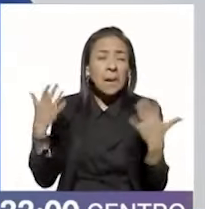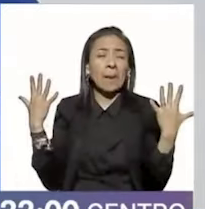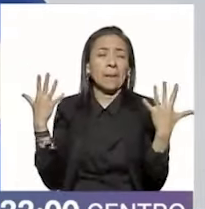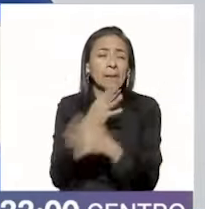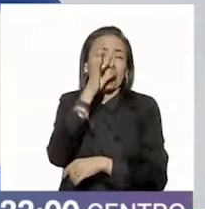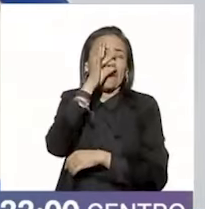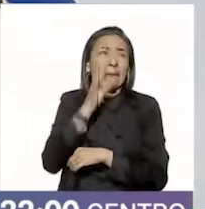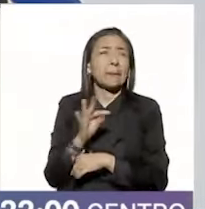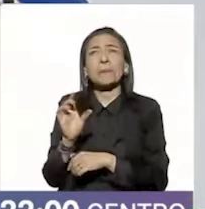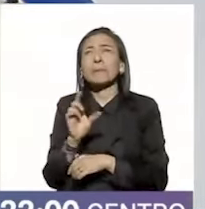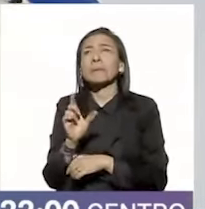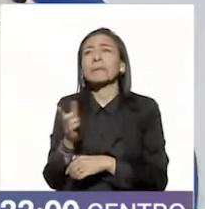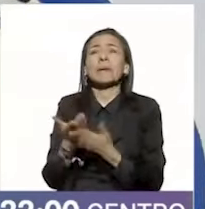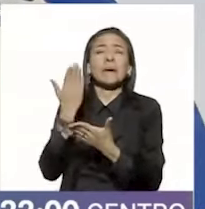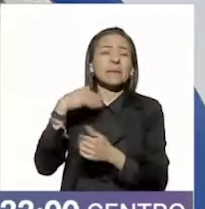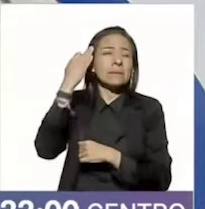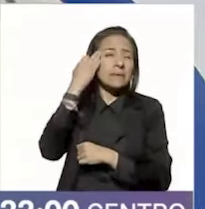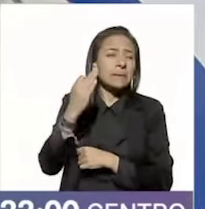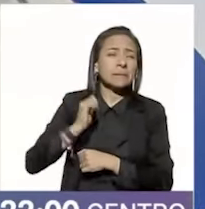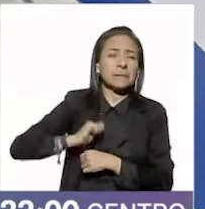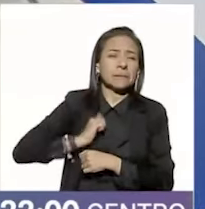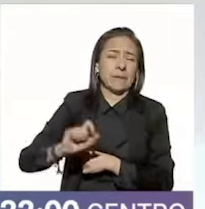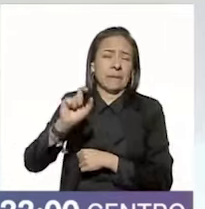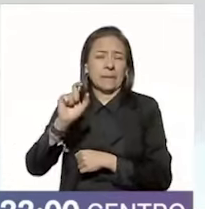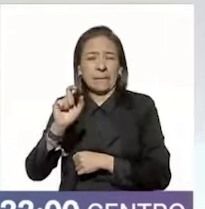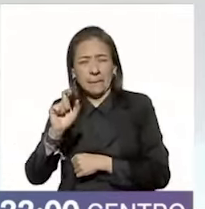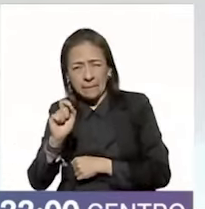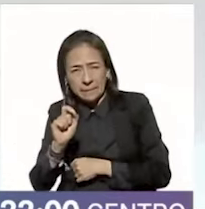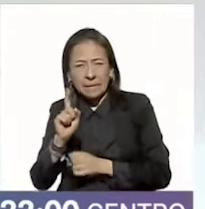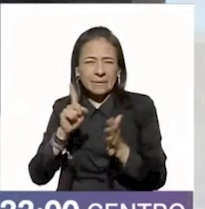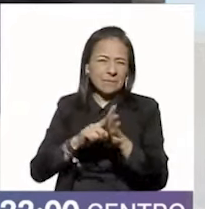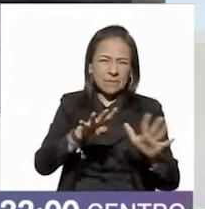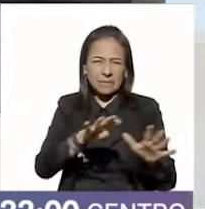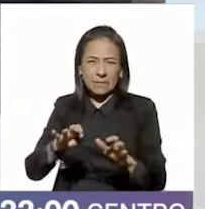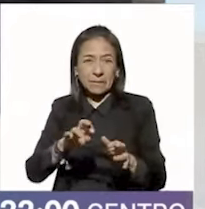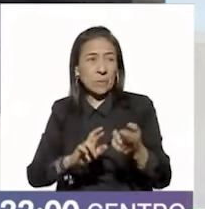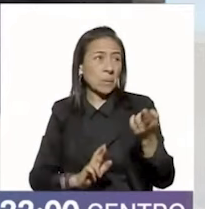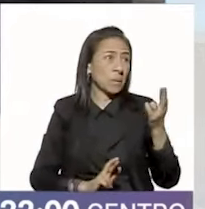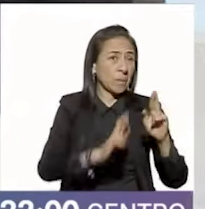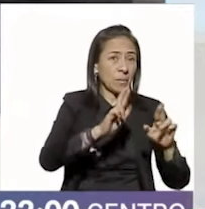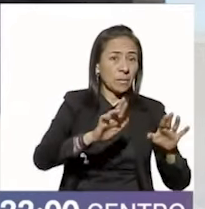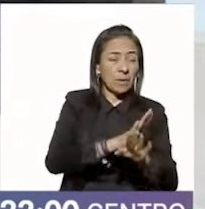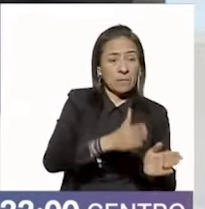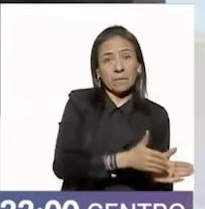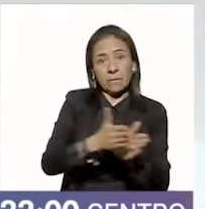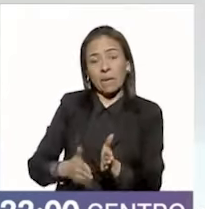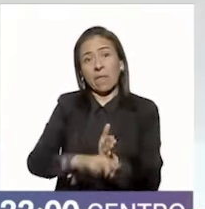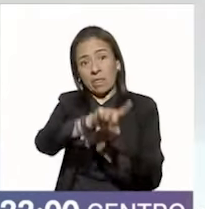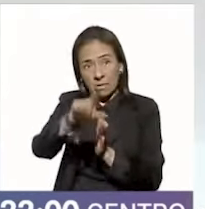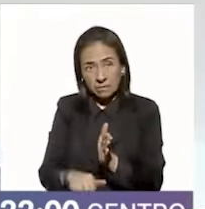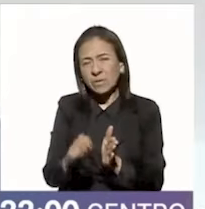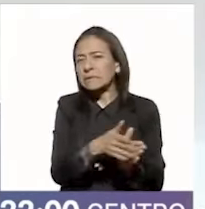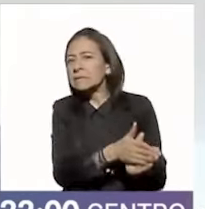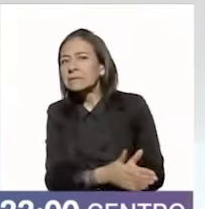a principios del siglo XX, después de la posrevolución, con la cristiada. Entonces, la Iglesia mexicana